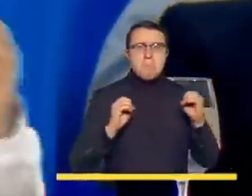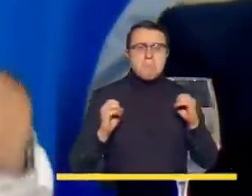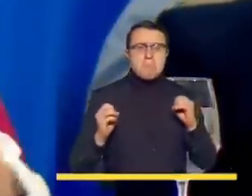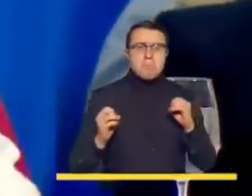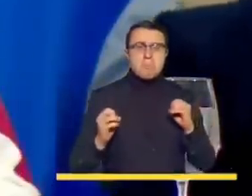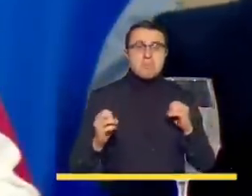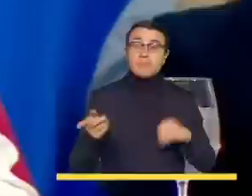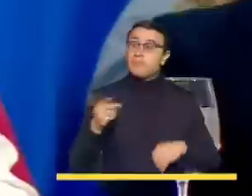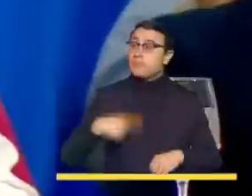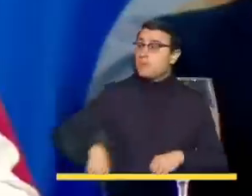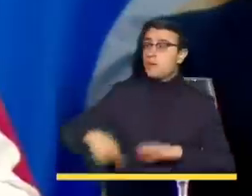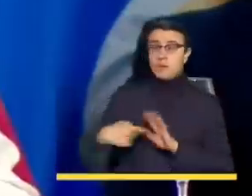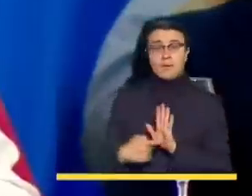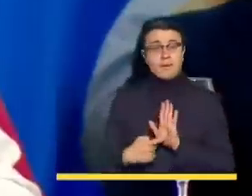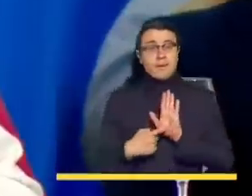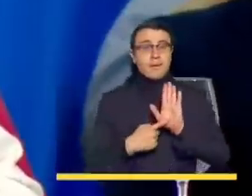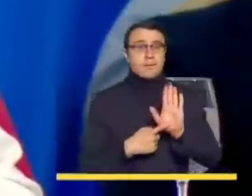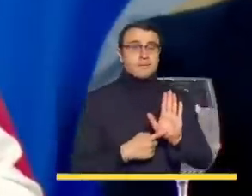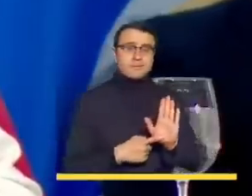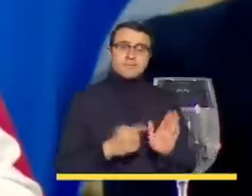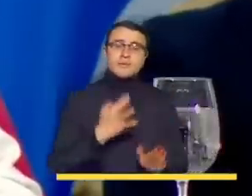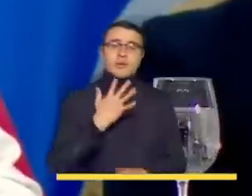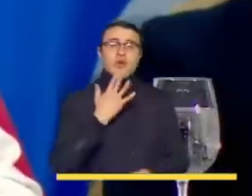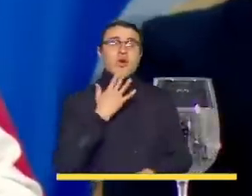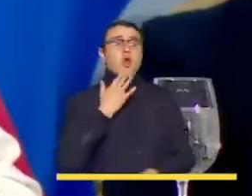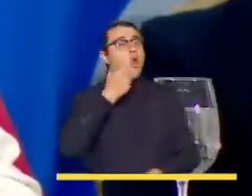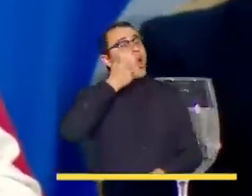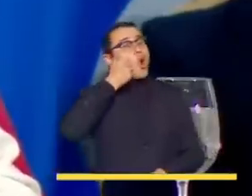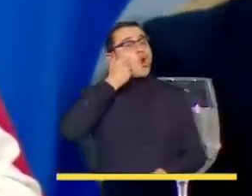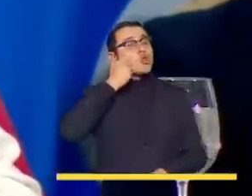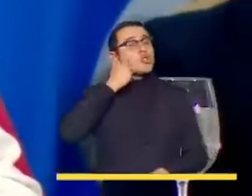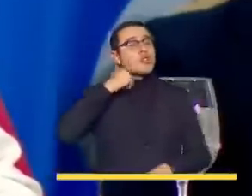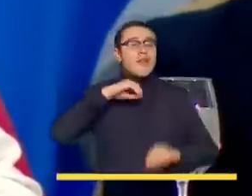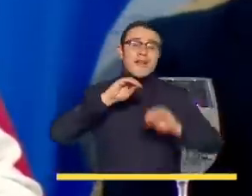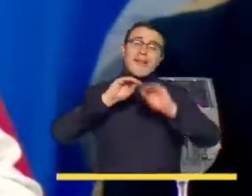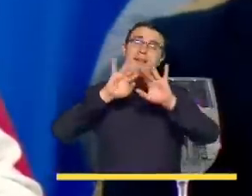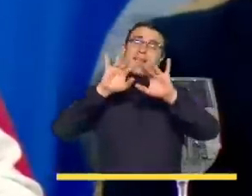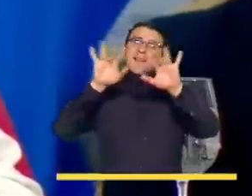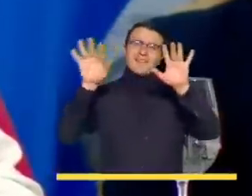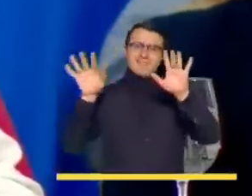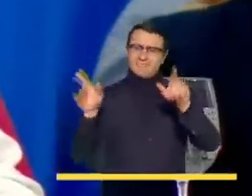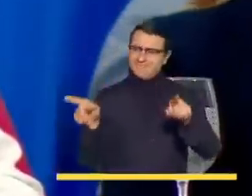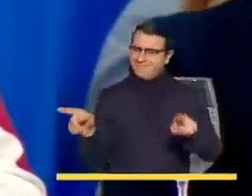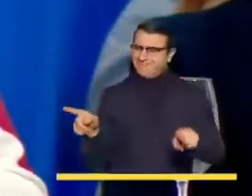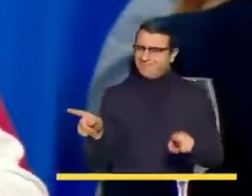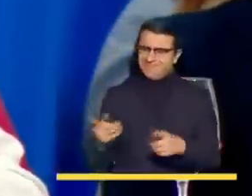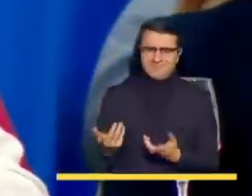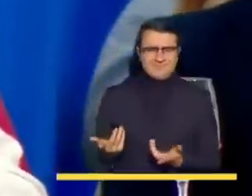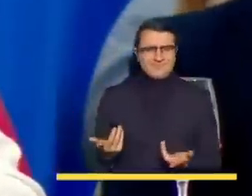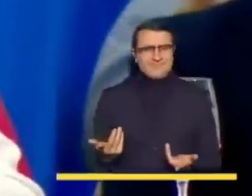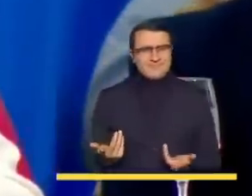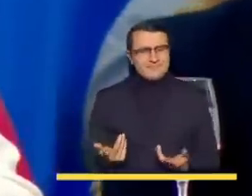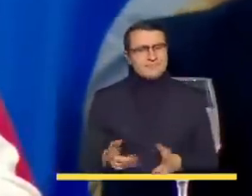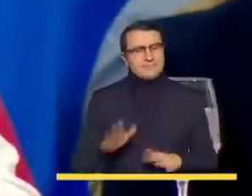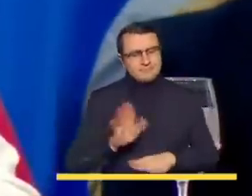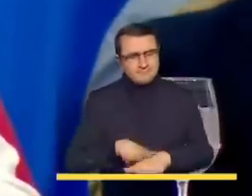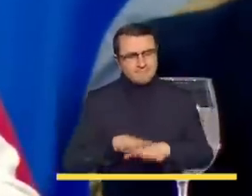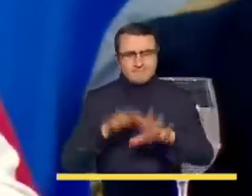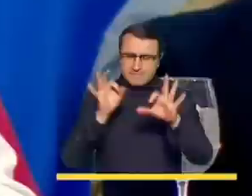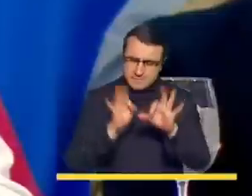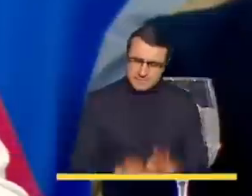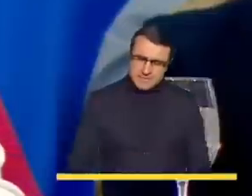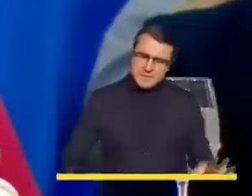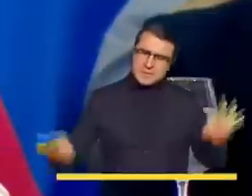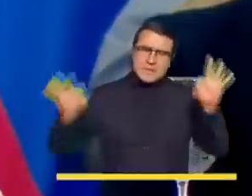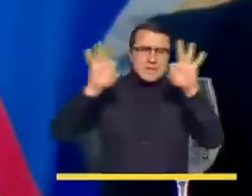Todo lo pintan color de rosa. Entonces, sí es importante